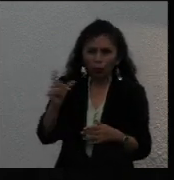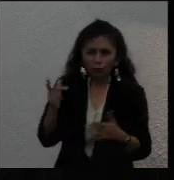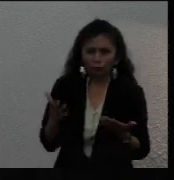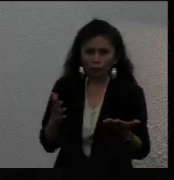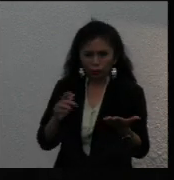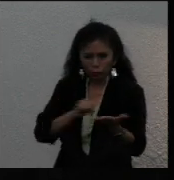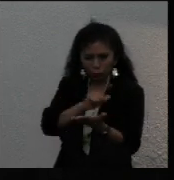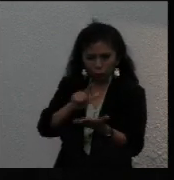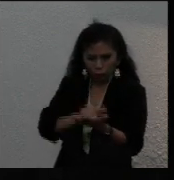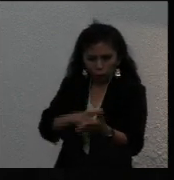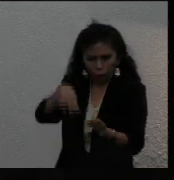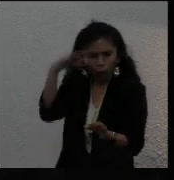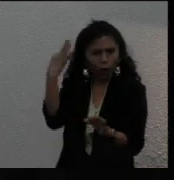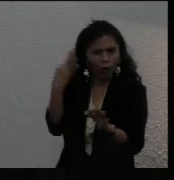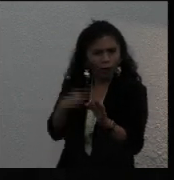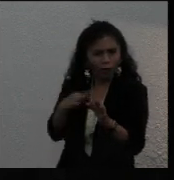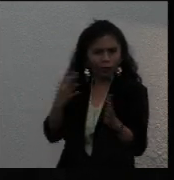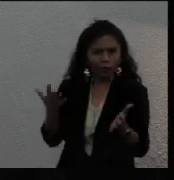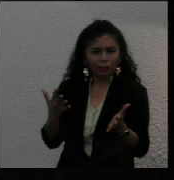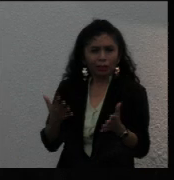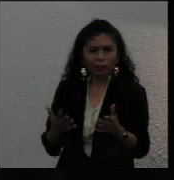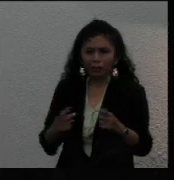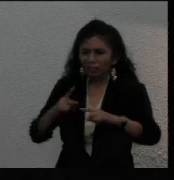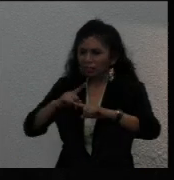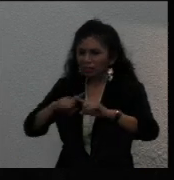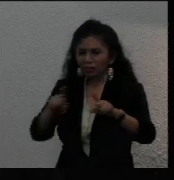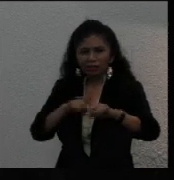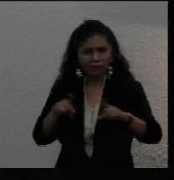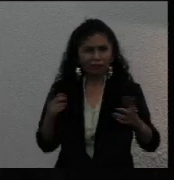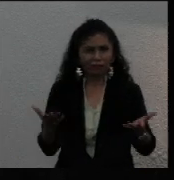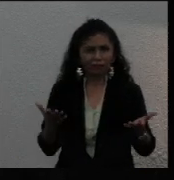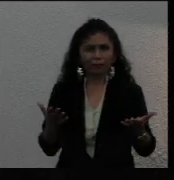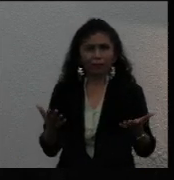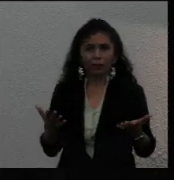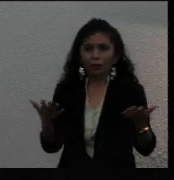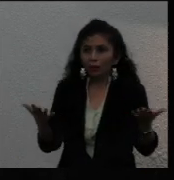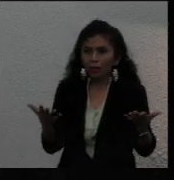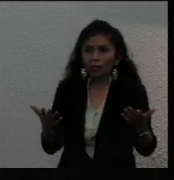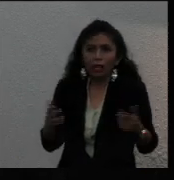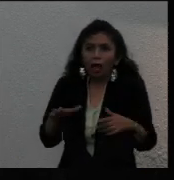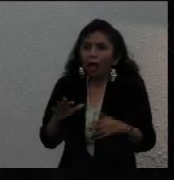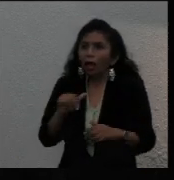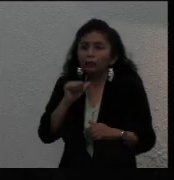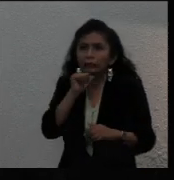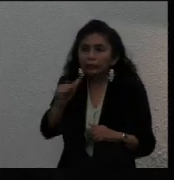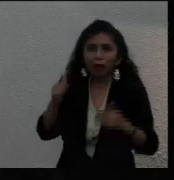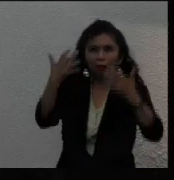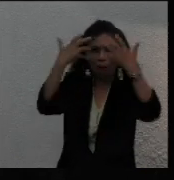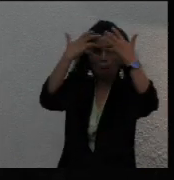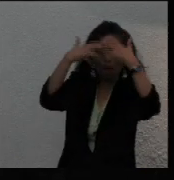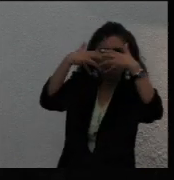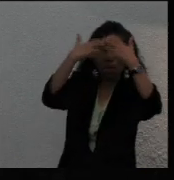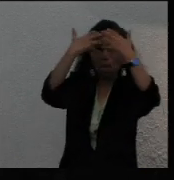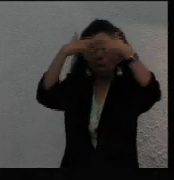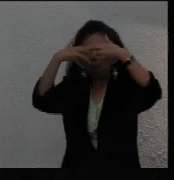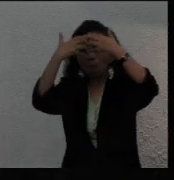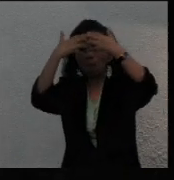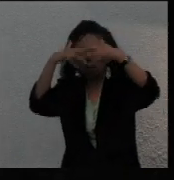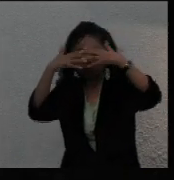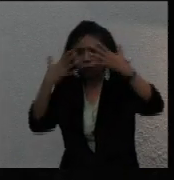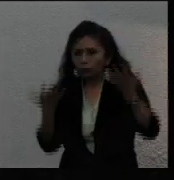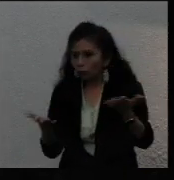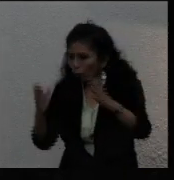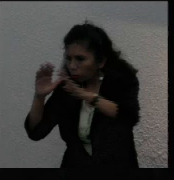local y diversas disposiciones legales, sin el análisis exhaustivo, ni mucho menos de